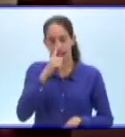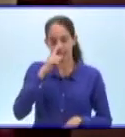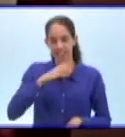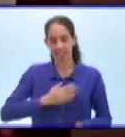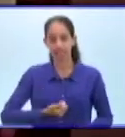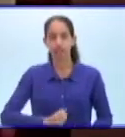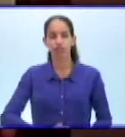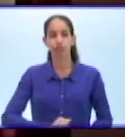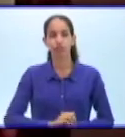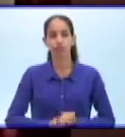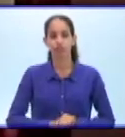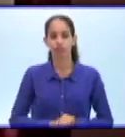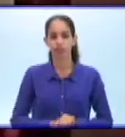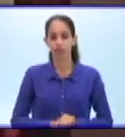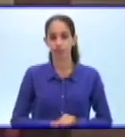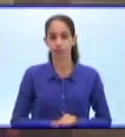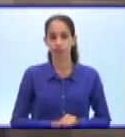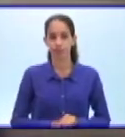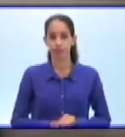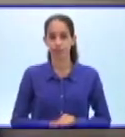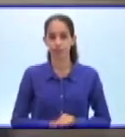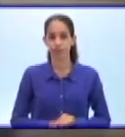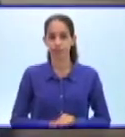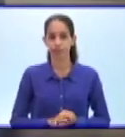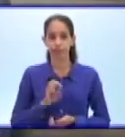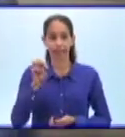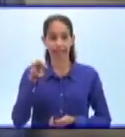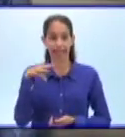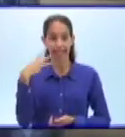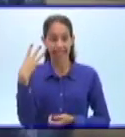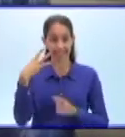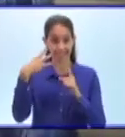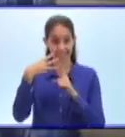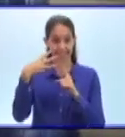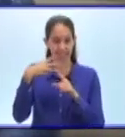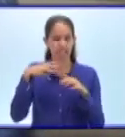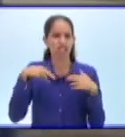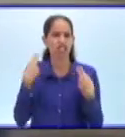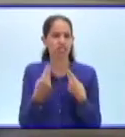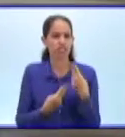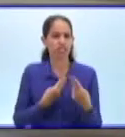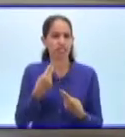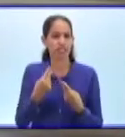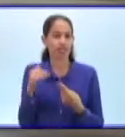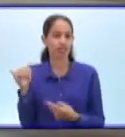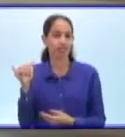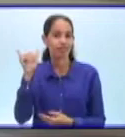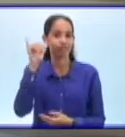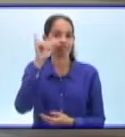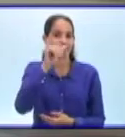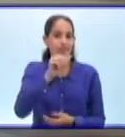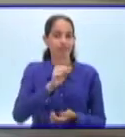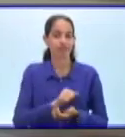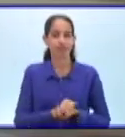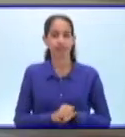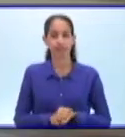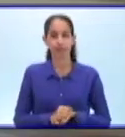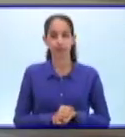sería definitorio para la relación. Y el tercer viaje lo va a hacer a los 6 años del segundo